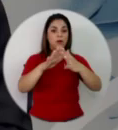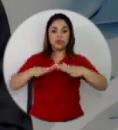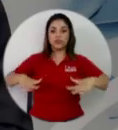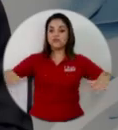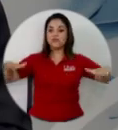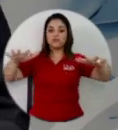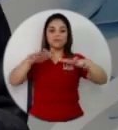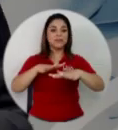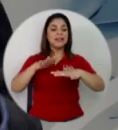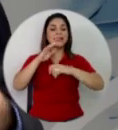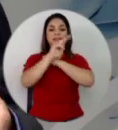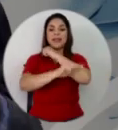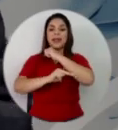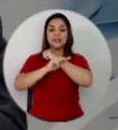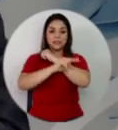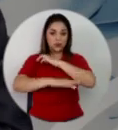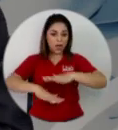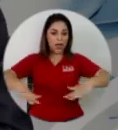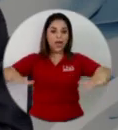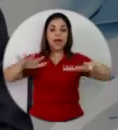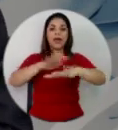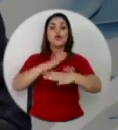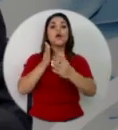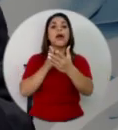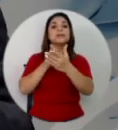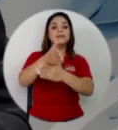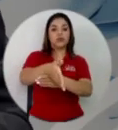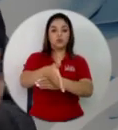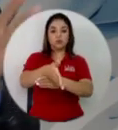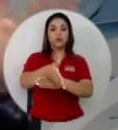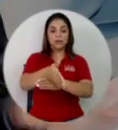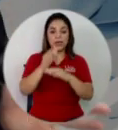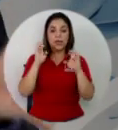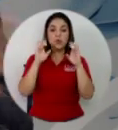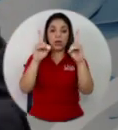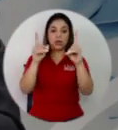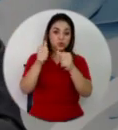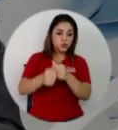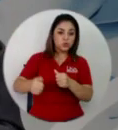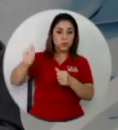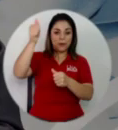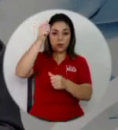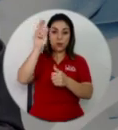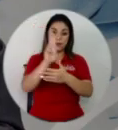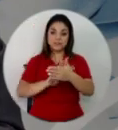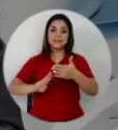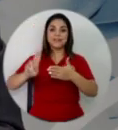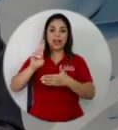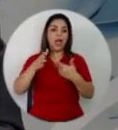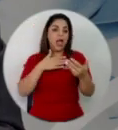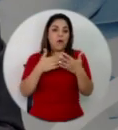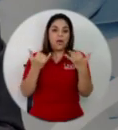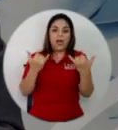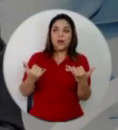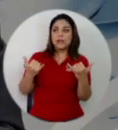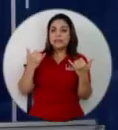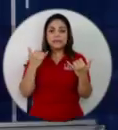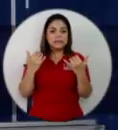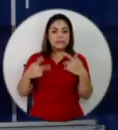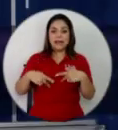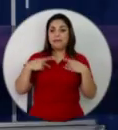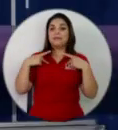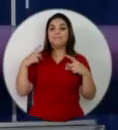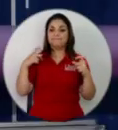el territorio nacional con acceso a la educación superior en estos tiempos tan convulsos que hemos vivido. ¿Qué expectativas